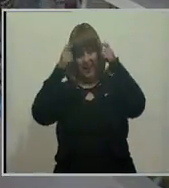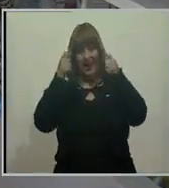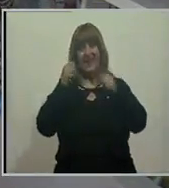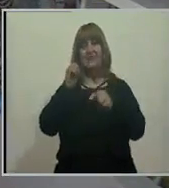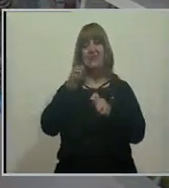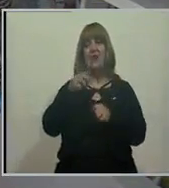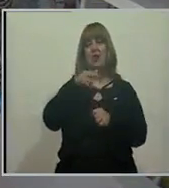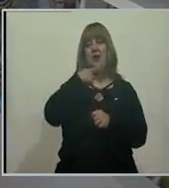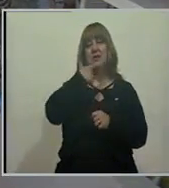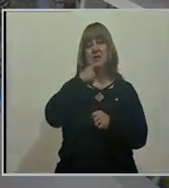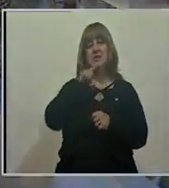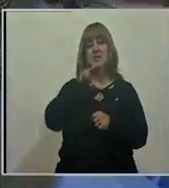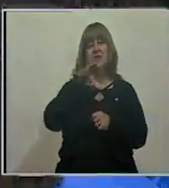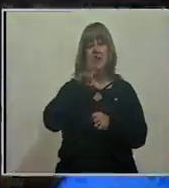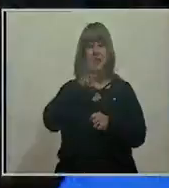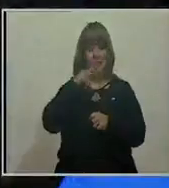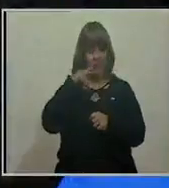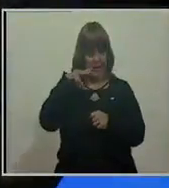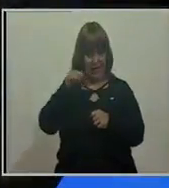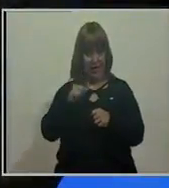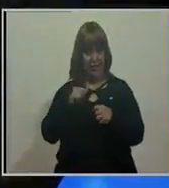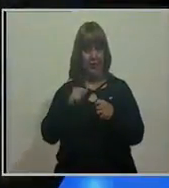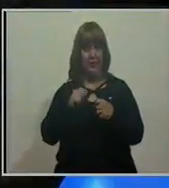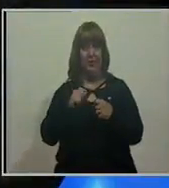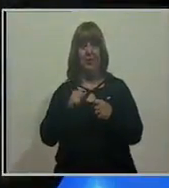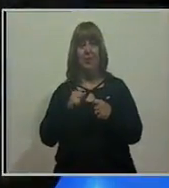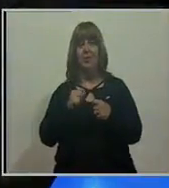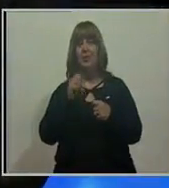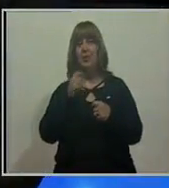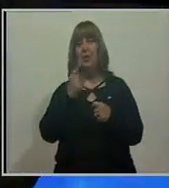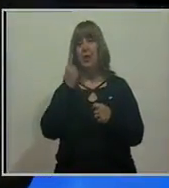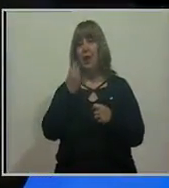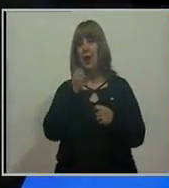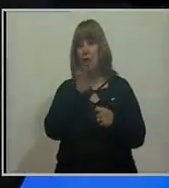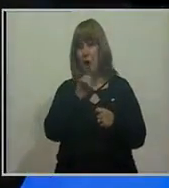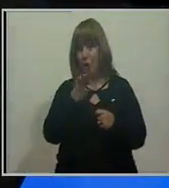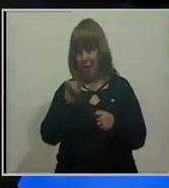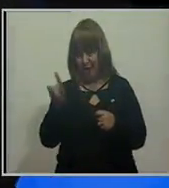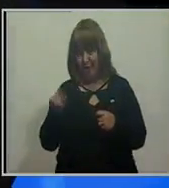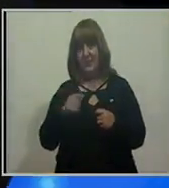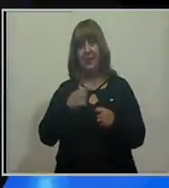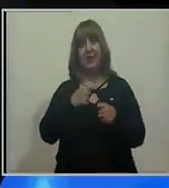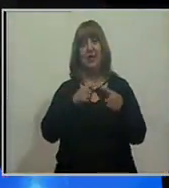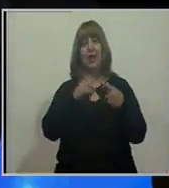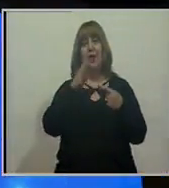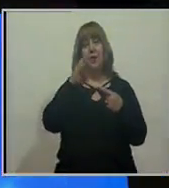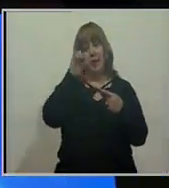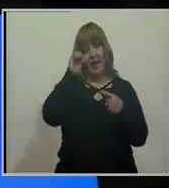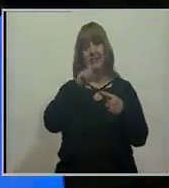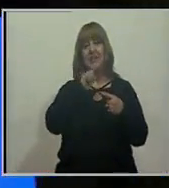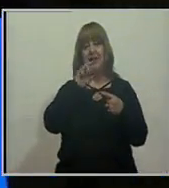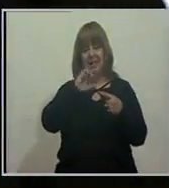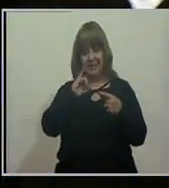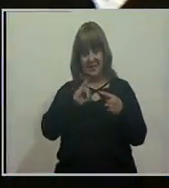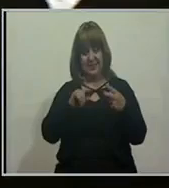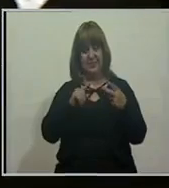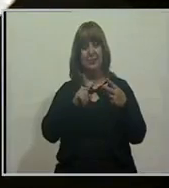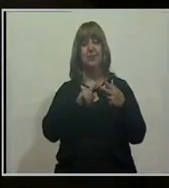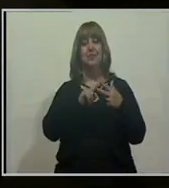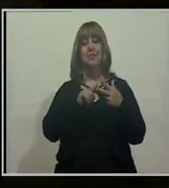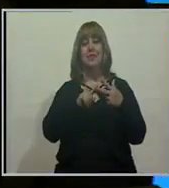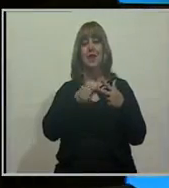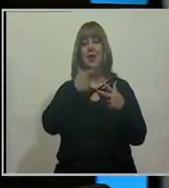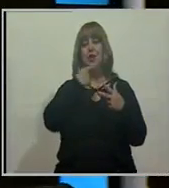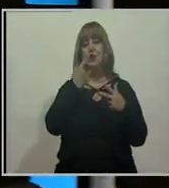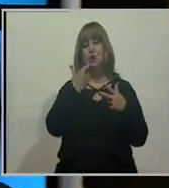Bianchi, ¿cómo le va? Muy bien. Buen día. Primero las presento a todos y después comenzamos a charlar, ¿les parece? Beatriz Martínez, buen Betty, día. Buen día.